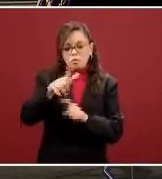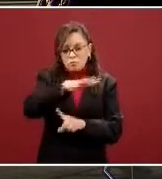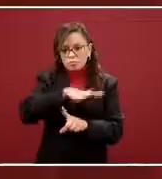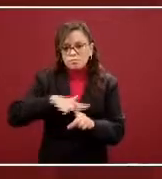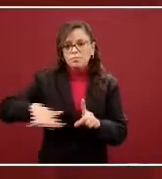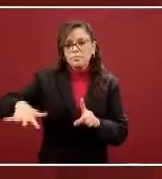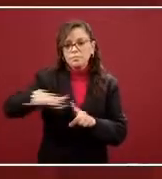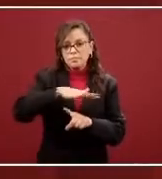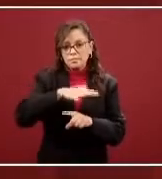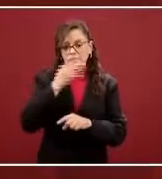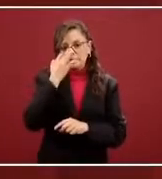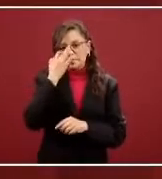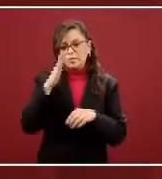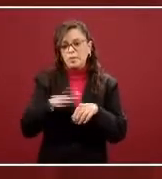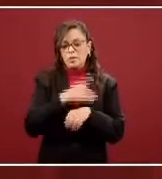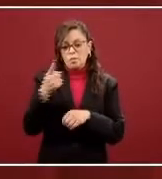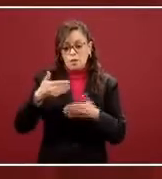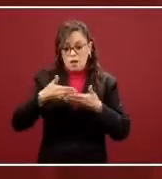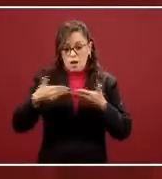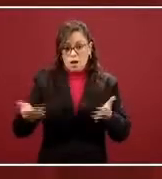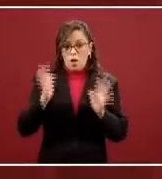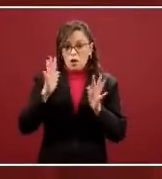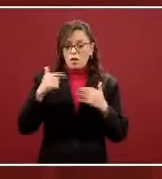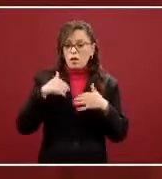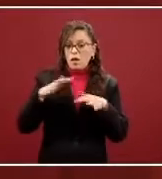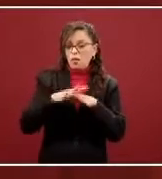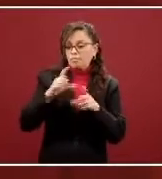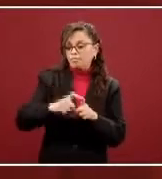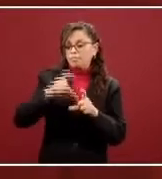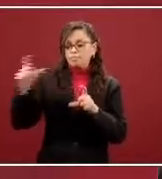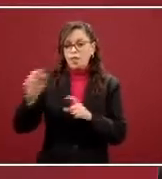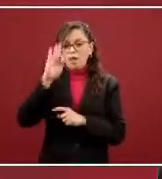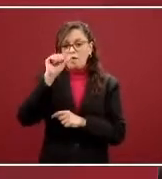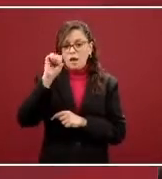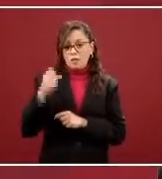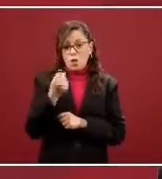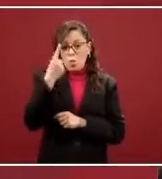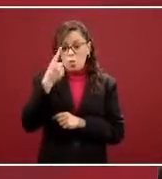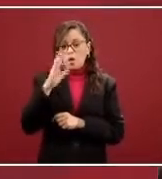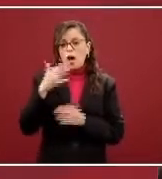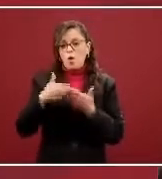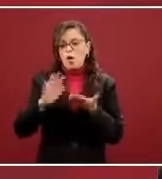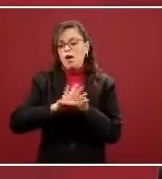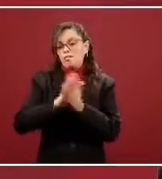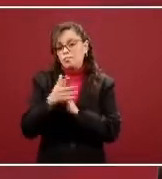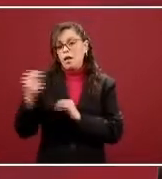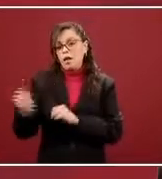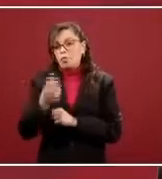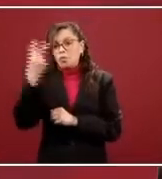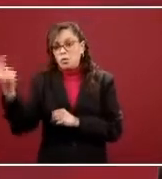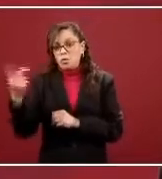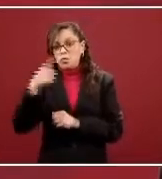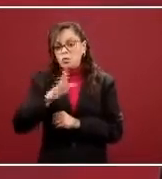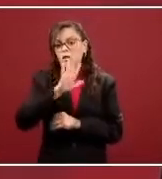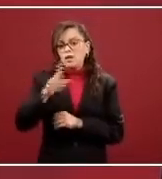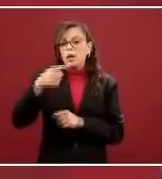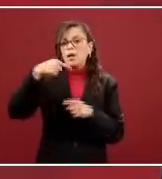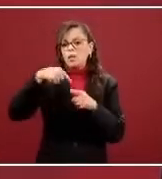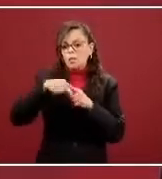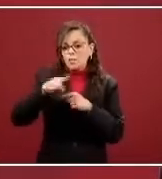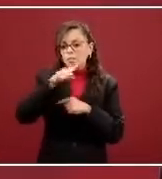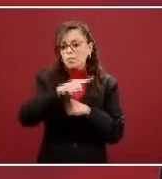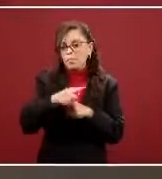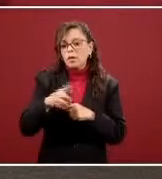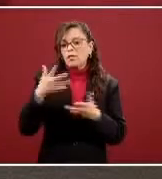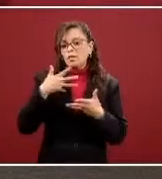nosotros estamos ya en la fase de transición del escenario 1 al 2, el escenario 1 es de importación viral, al tener ya una carga